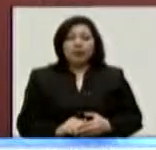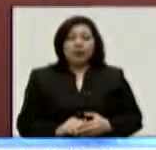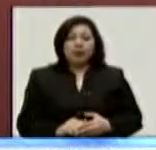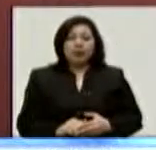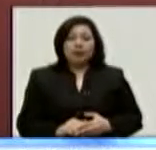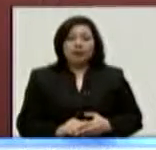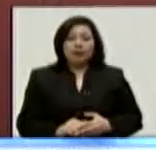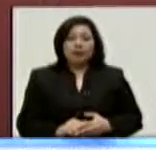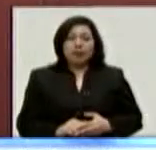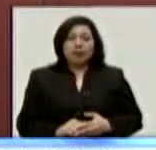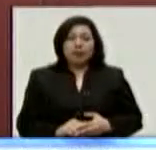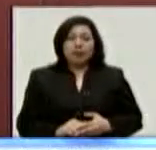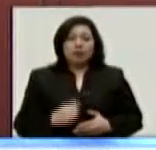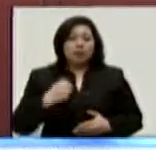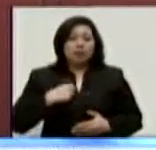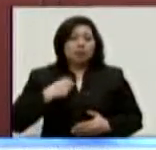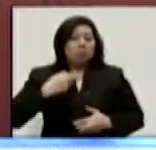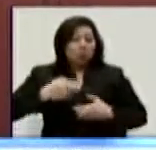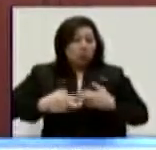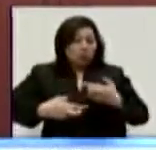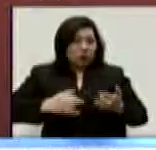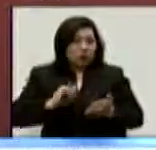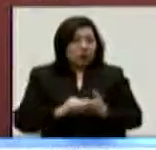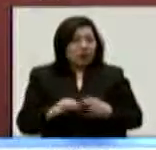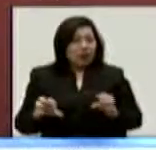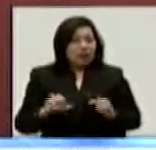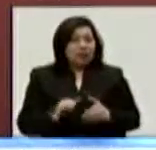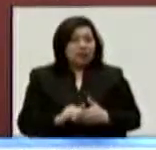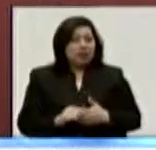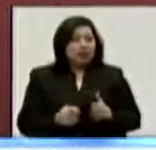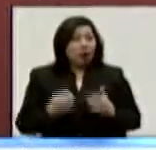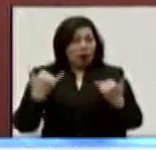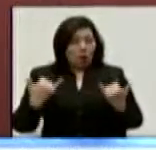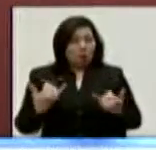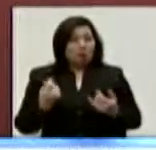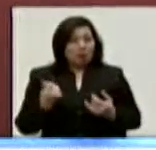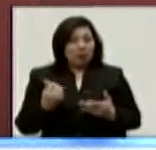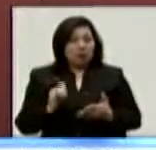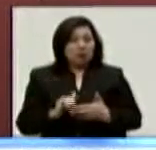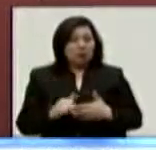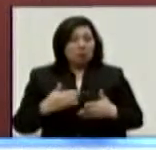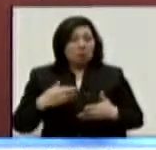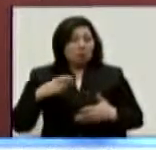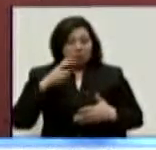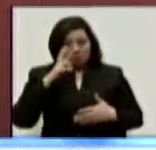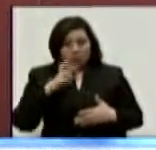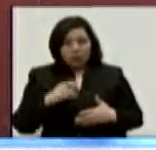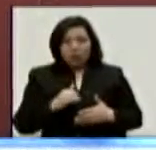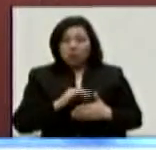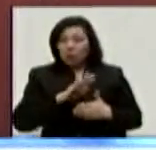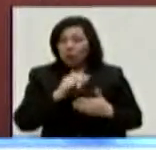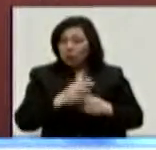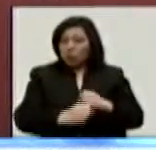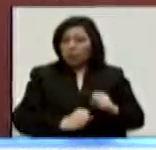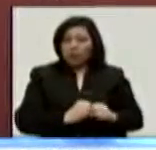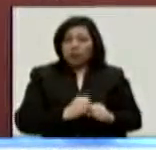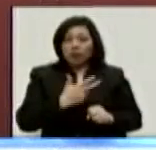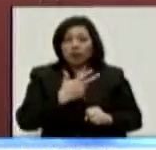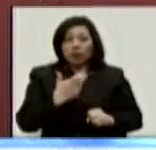estoy diciendo es que la producción que ellos hacen a precios actuales significa que Petroperú, en términos anuales,